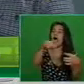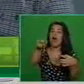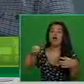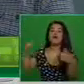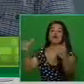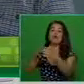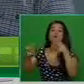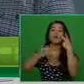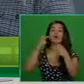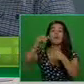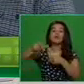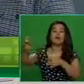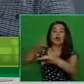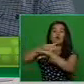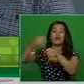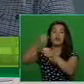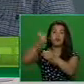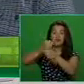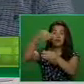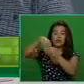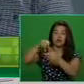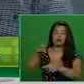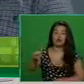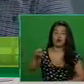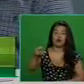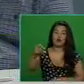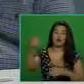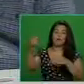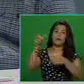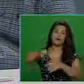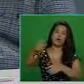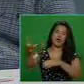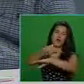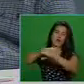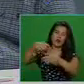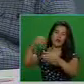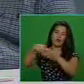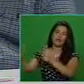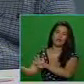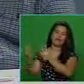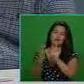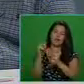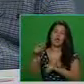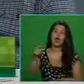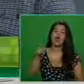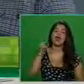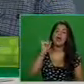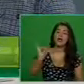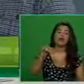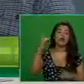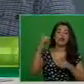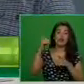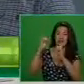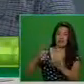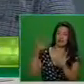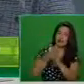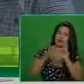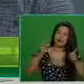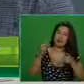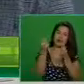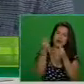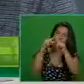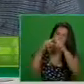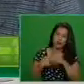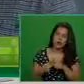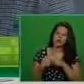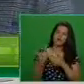están haciendo o tomando decisiones en materia política del uso de los recursos públicos para buscar